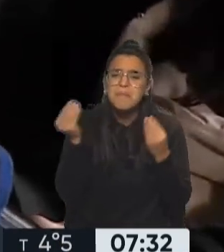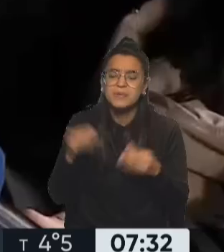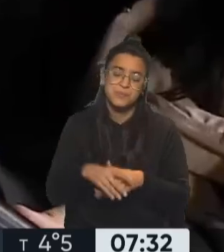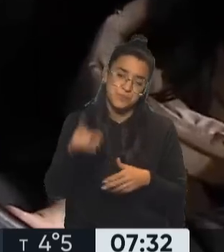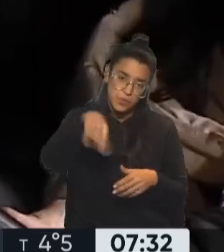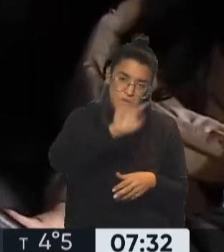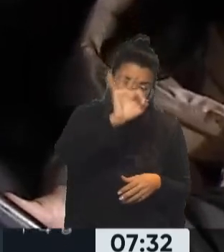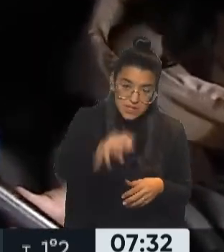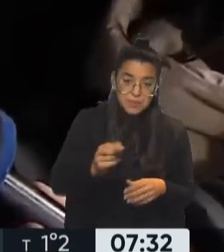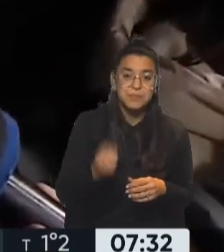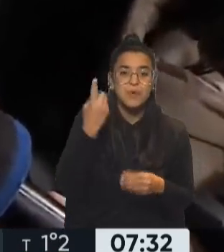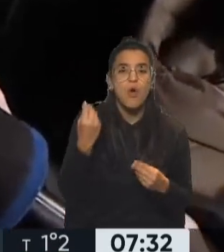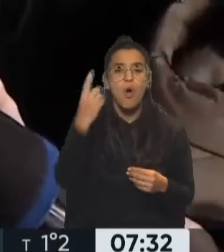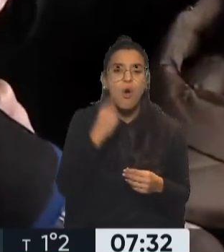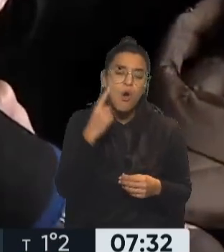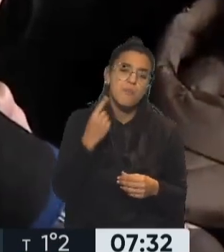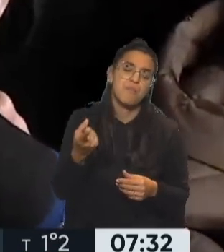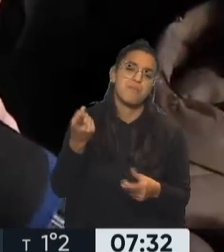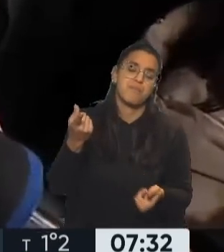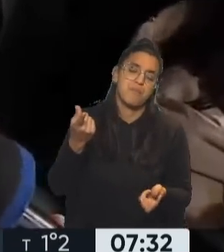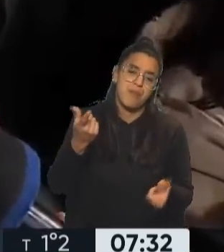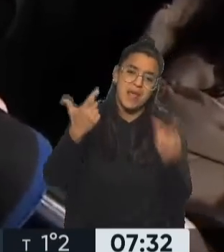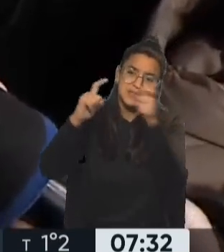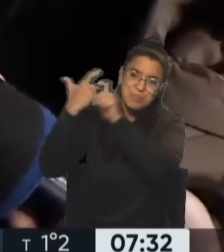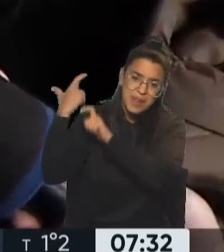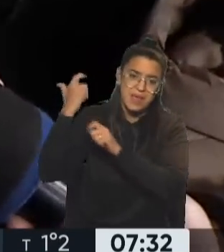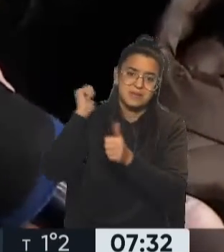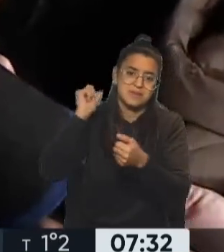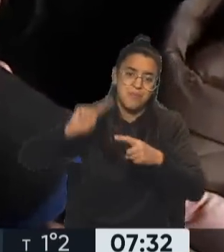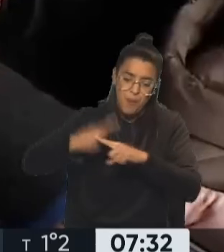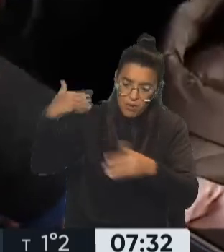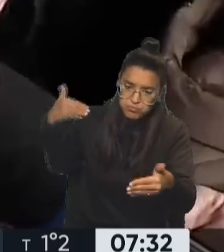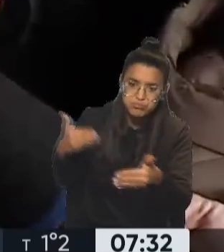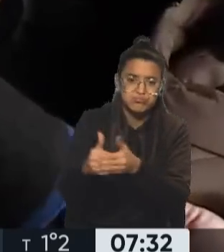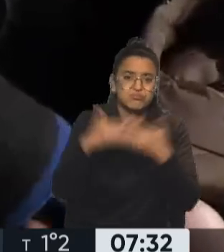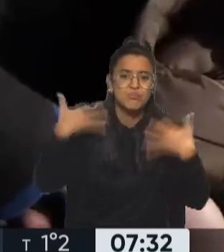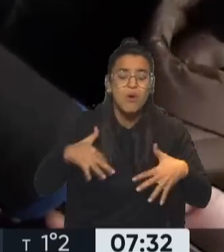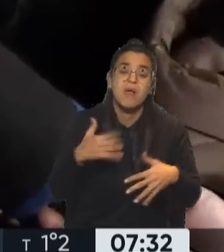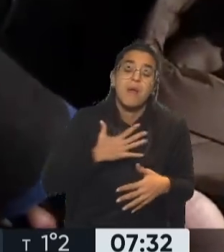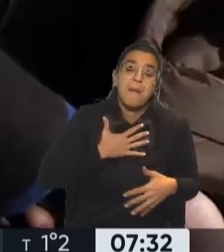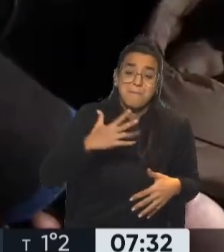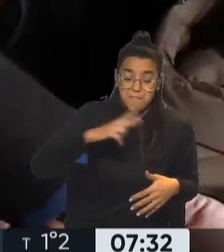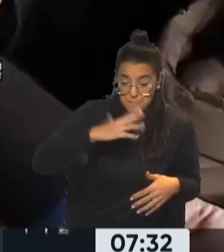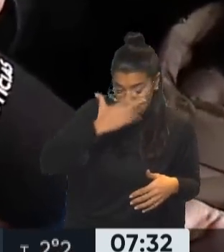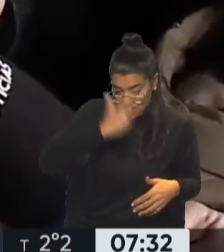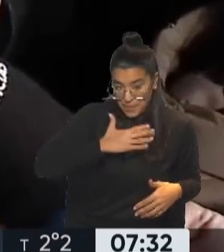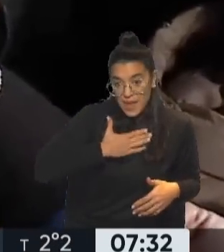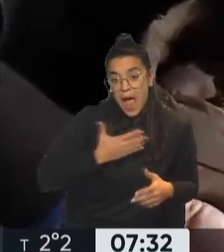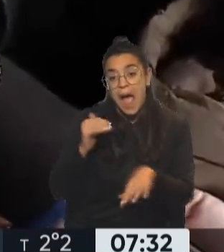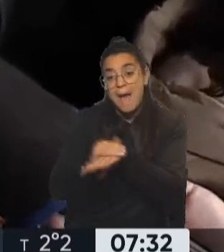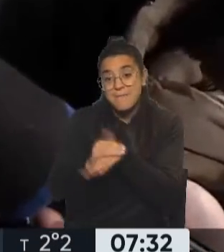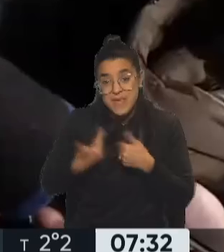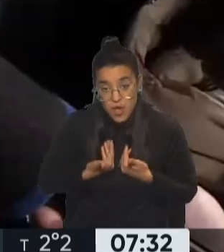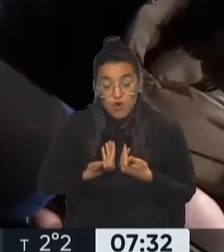saben que es un hombre de una larga trayectoria política, en lo personal es un amigo, Sergio Massa,